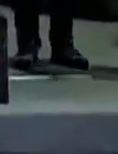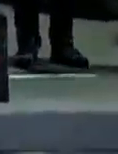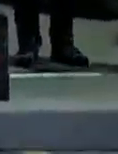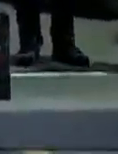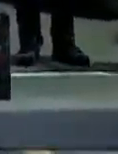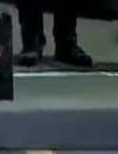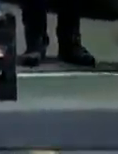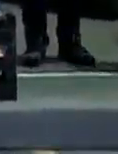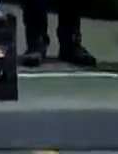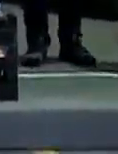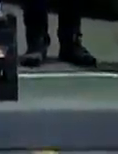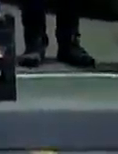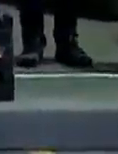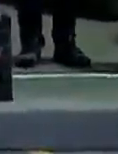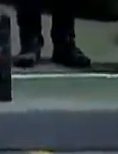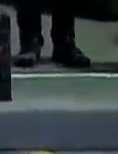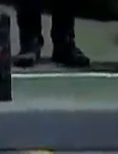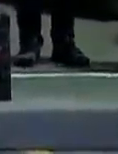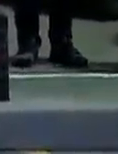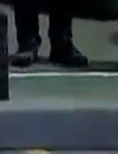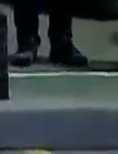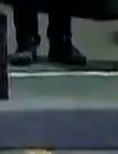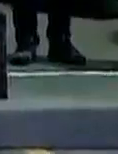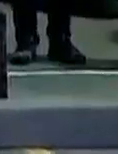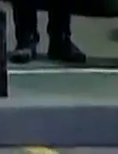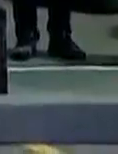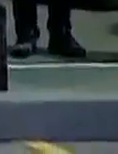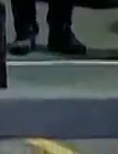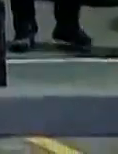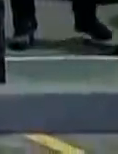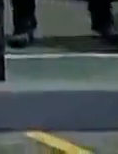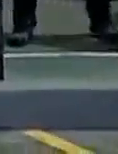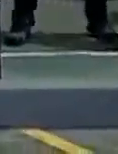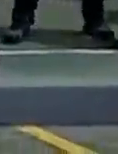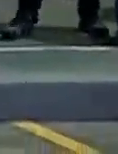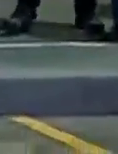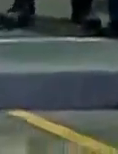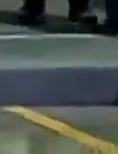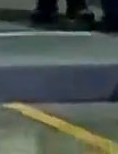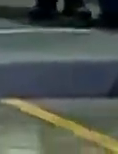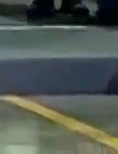curry tambora y las marcas que están ahora con la cabeza